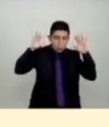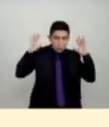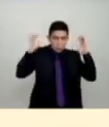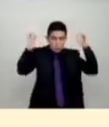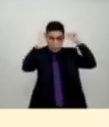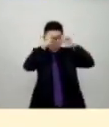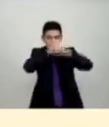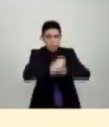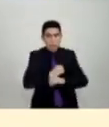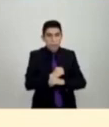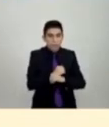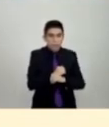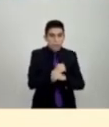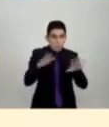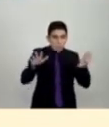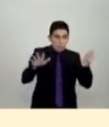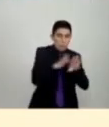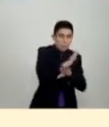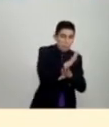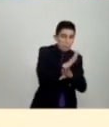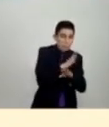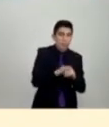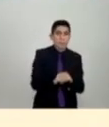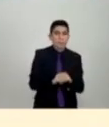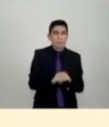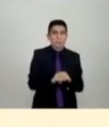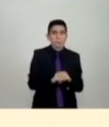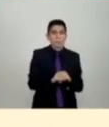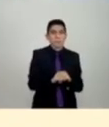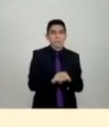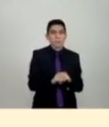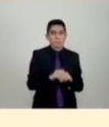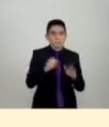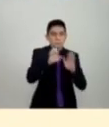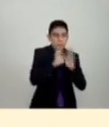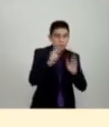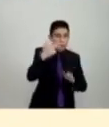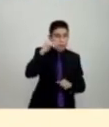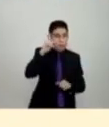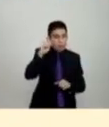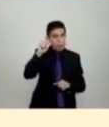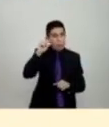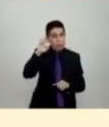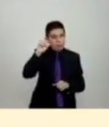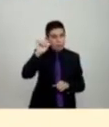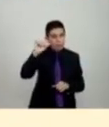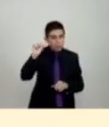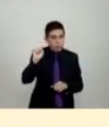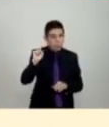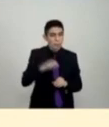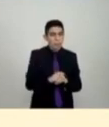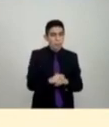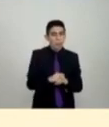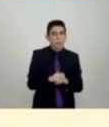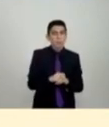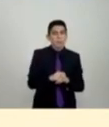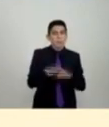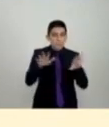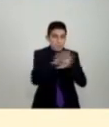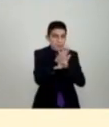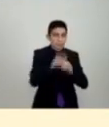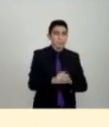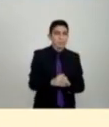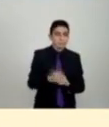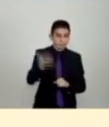ah, hipótesis 27, ahí están los marcianos que también intervinieron. Yo alguna vez dije